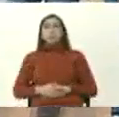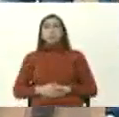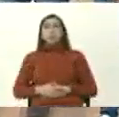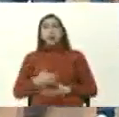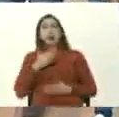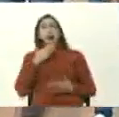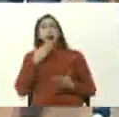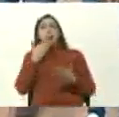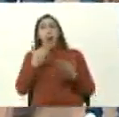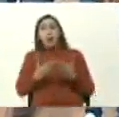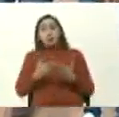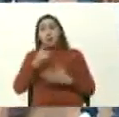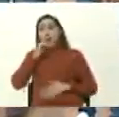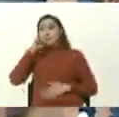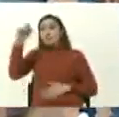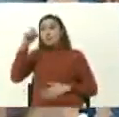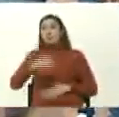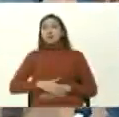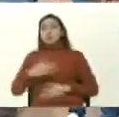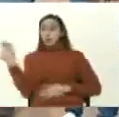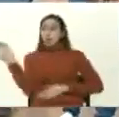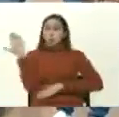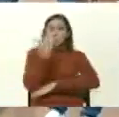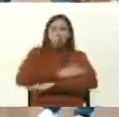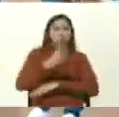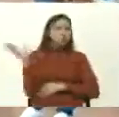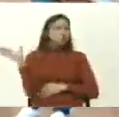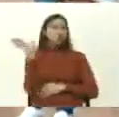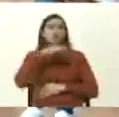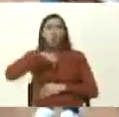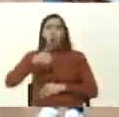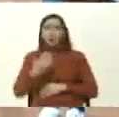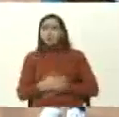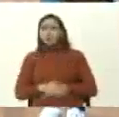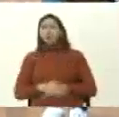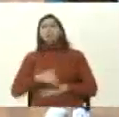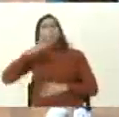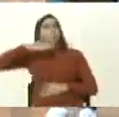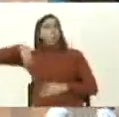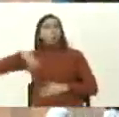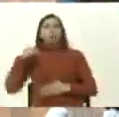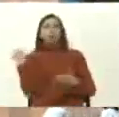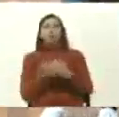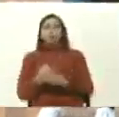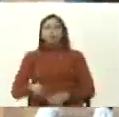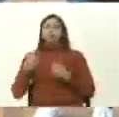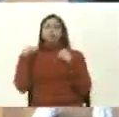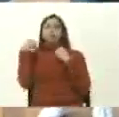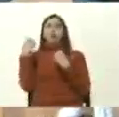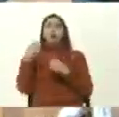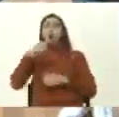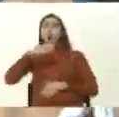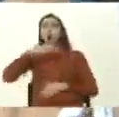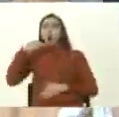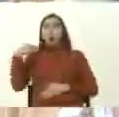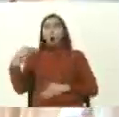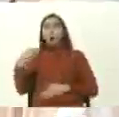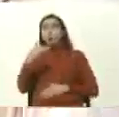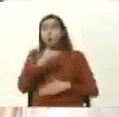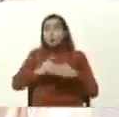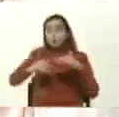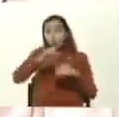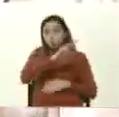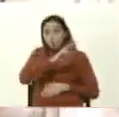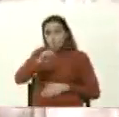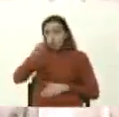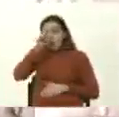gracias, presidente. No hay bloqueo criminal que pueda contra nuestro pueblo. Aquí están ya los jóvenes mayores de 12, a partir de